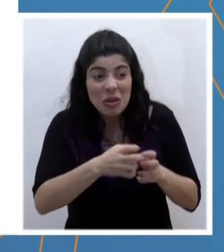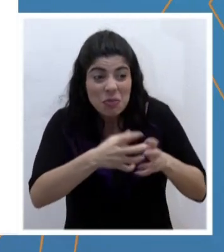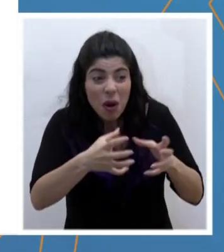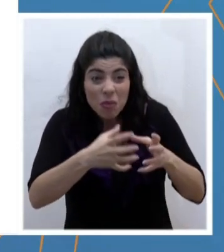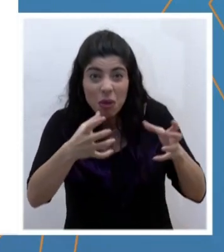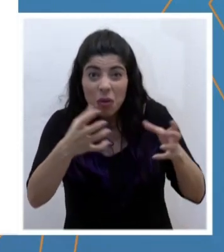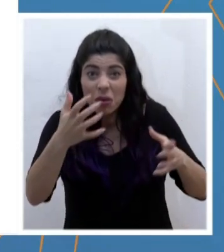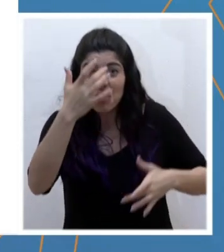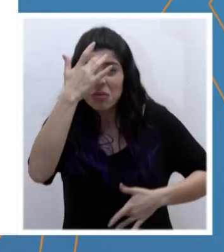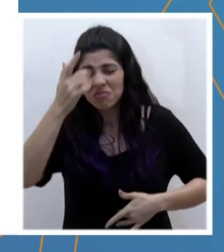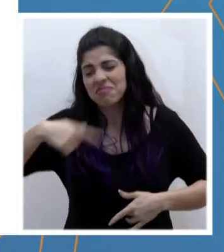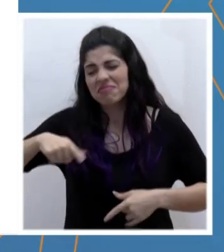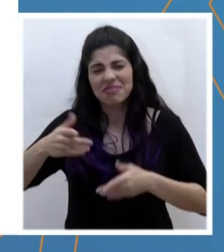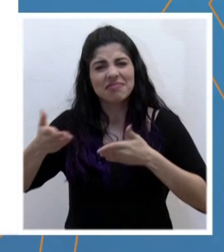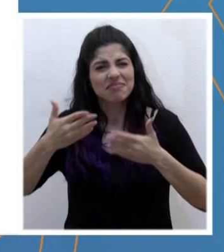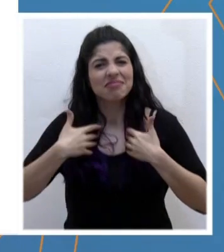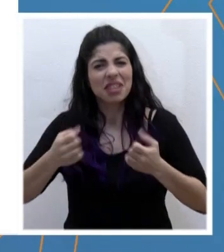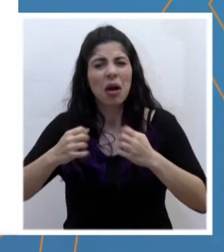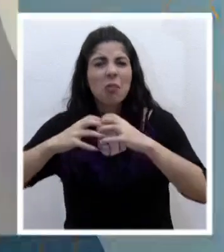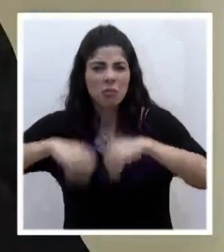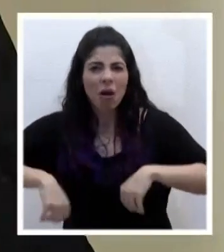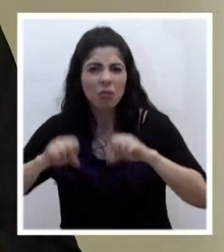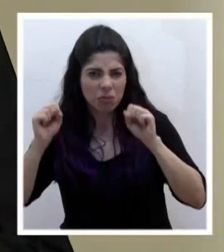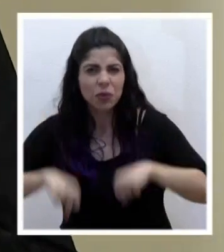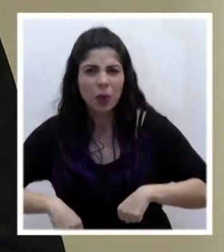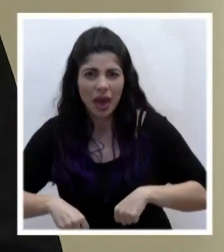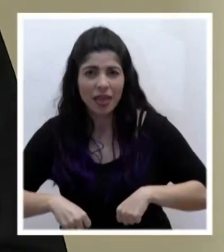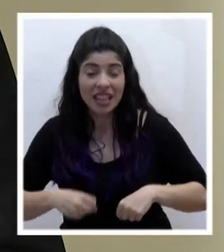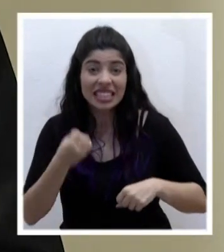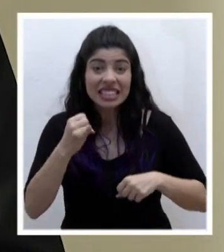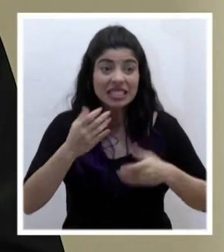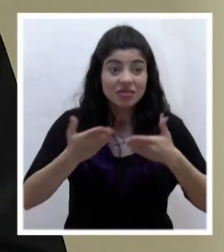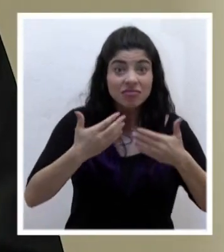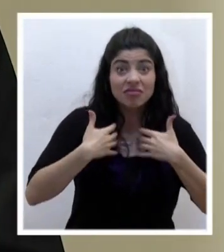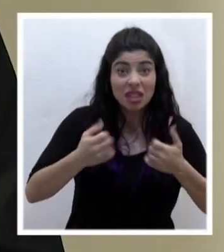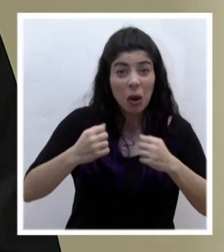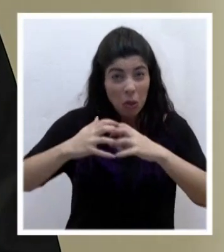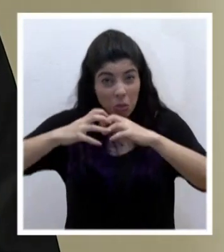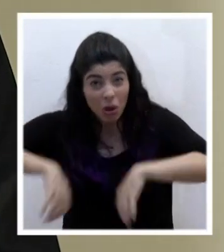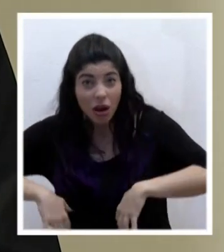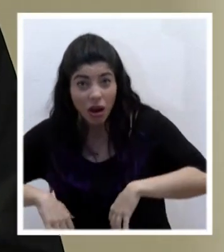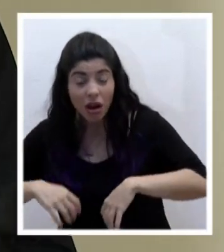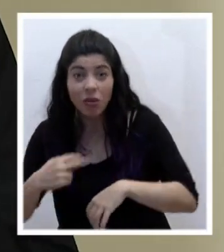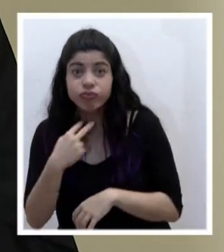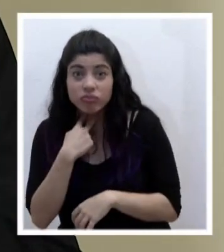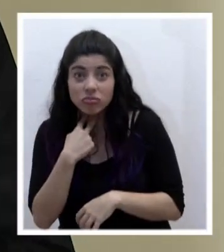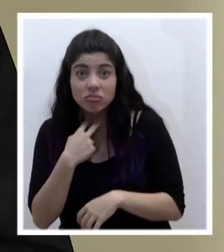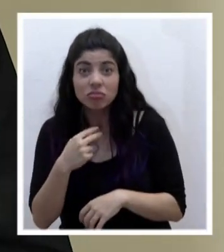el sistema podría colapsar. Si los servicios de salud colapsan, vamos a enfrentar